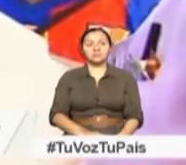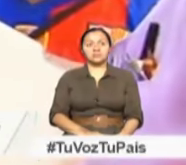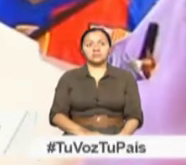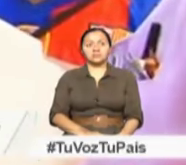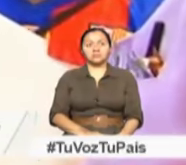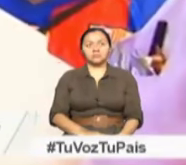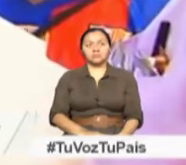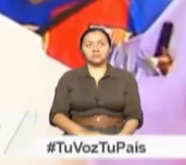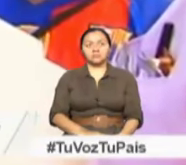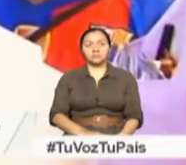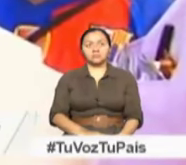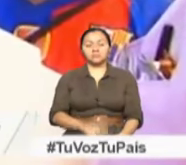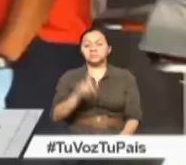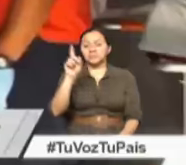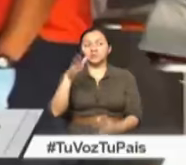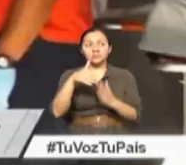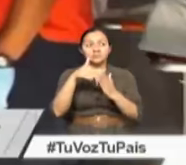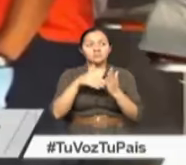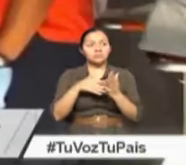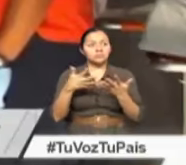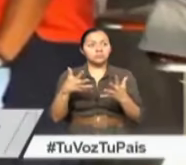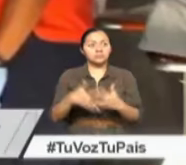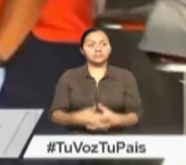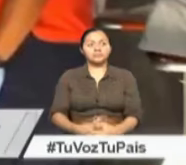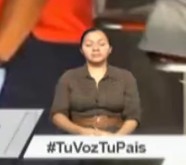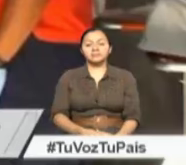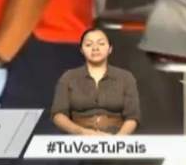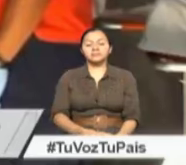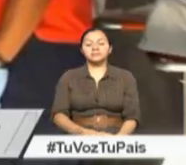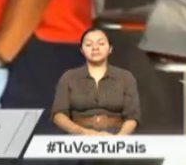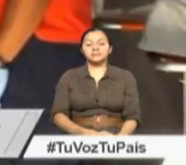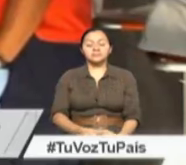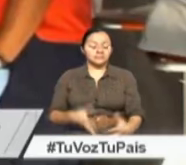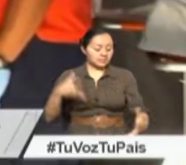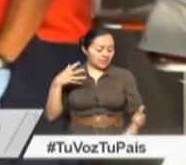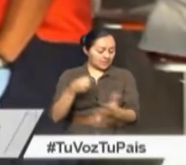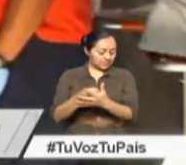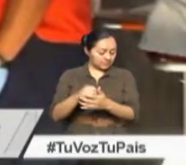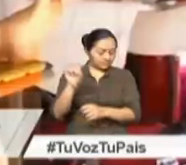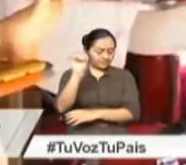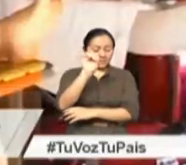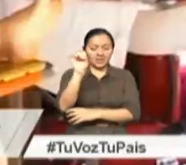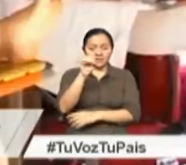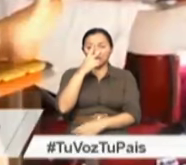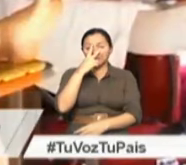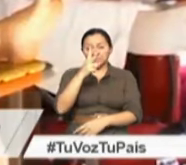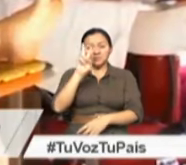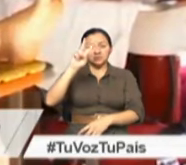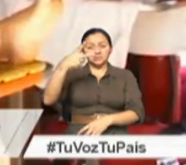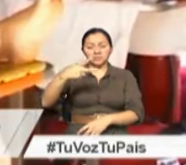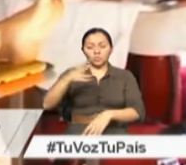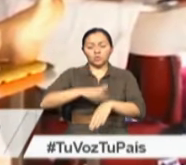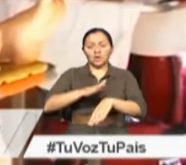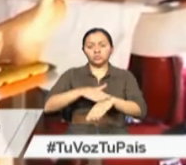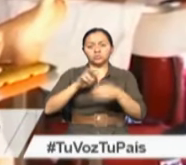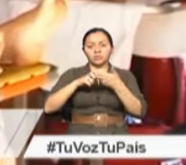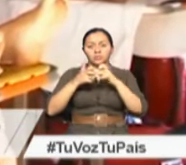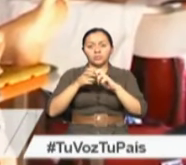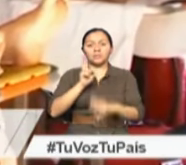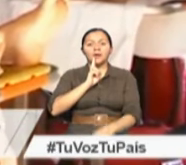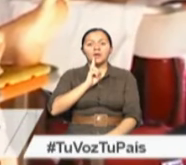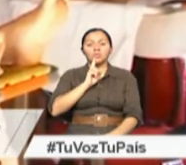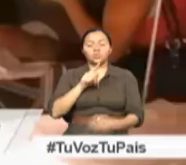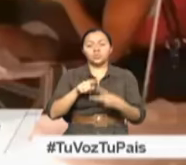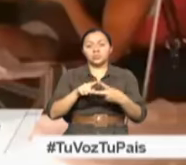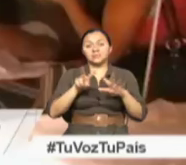aparece aquí de las aquí. Los accidentes de tráfico representan la segunda causa de muerte violenta en Honduras, donde más de